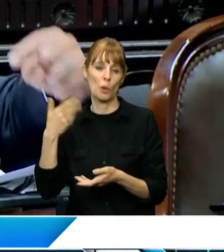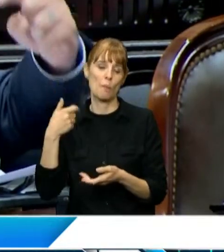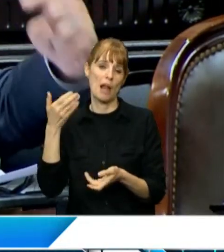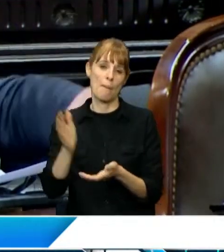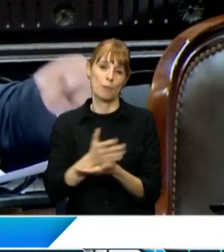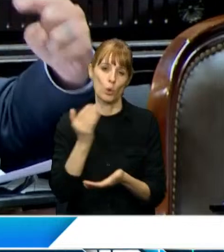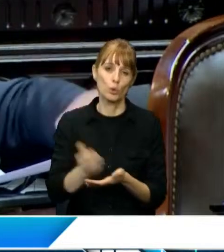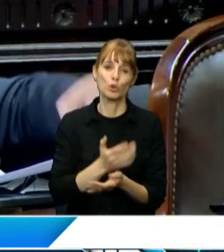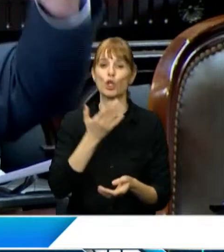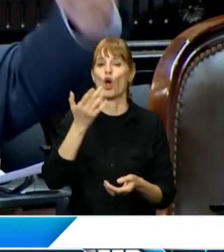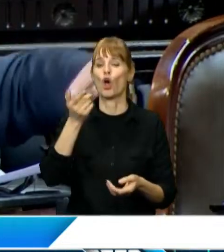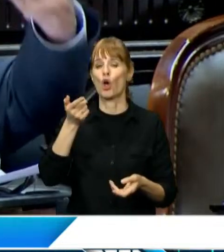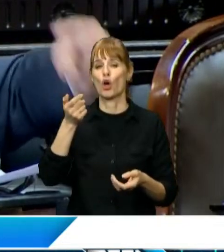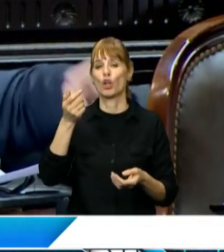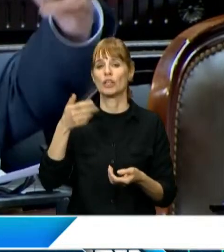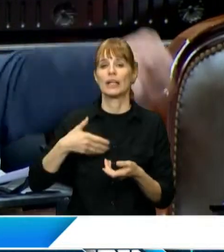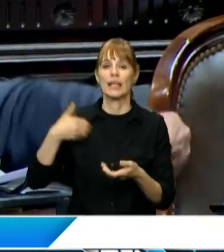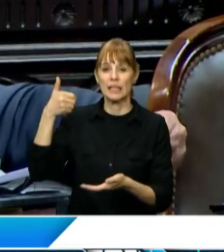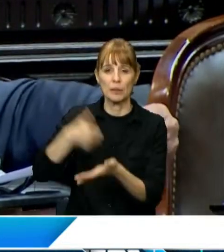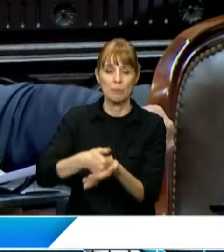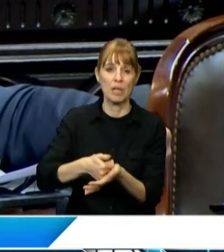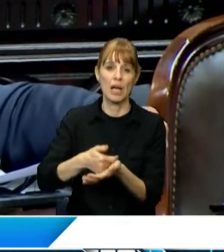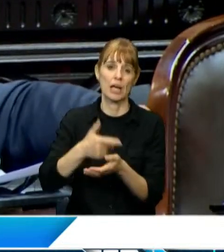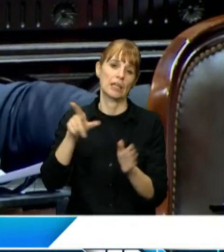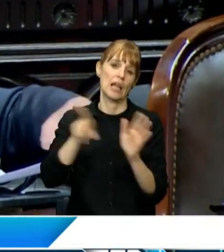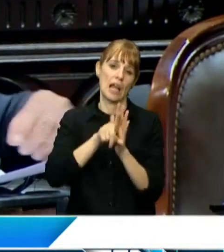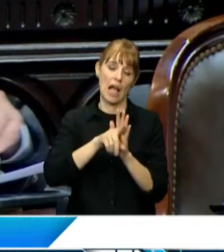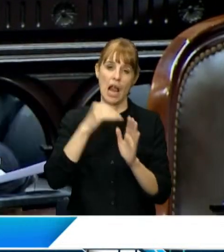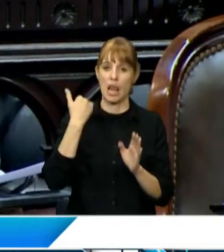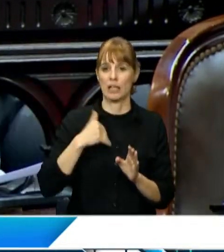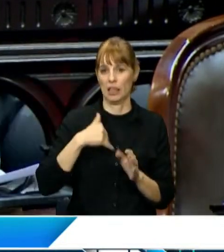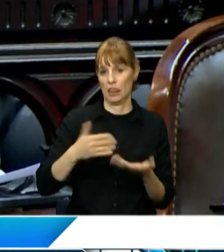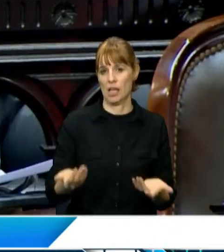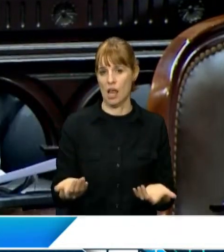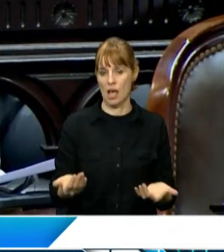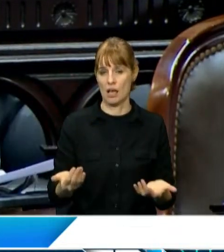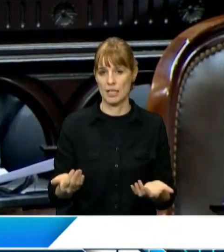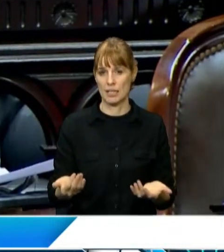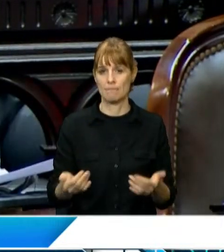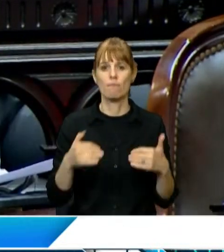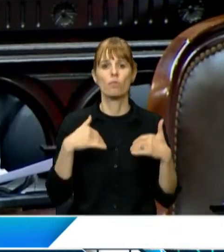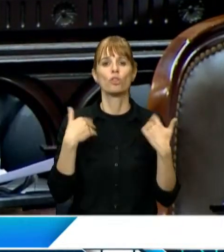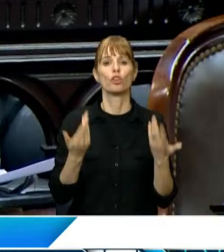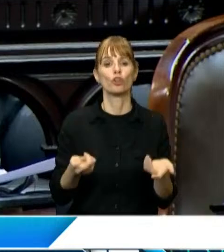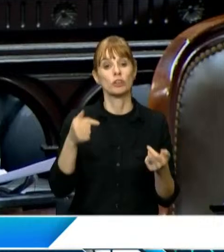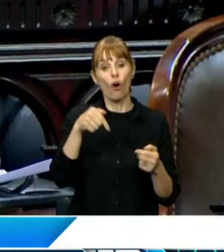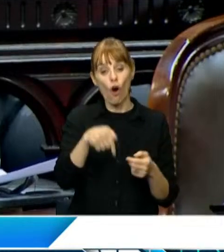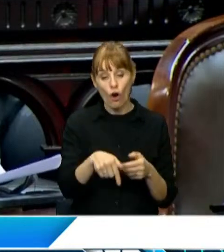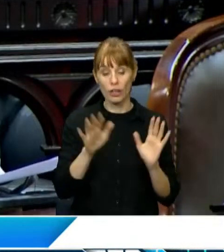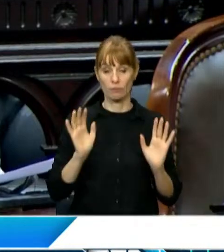invierten y para los que transaccionan legalmente en la Argentina. Entonces, hoy,